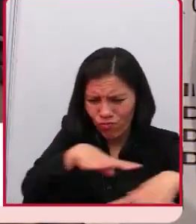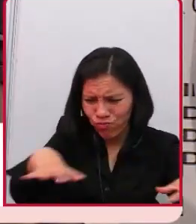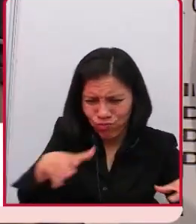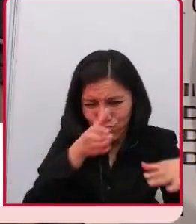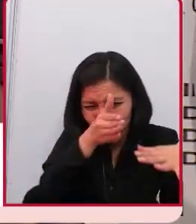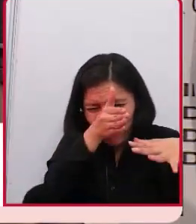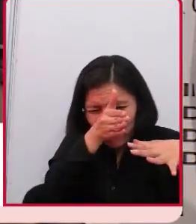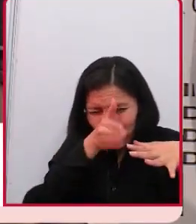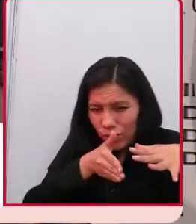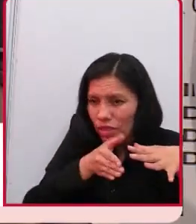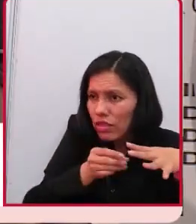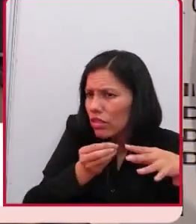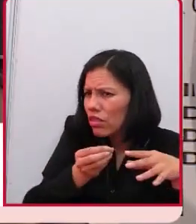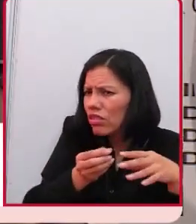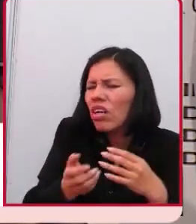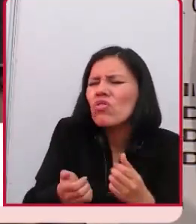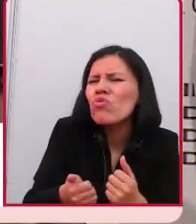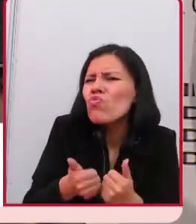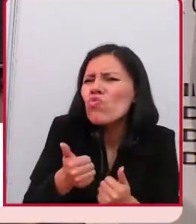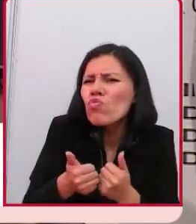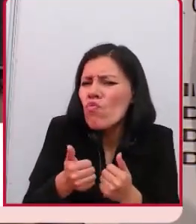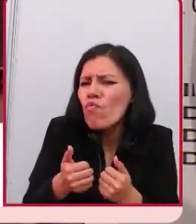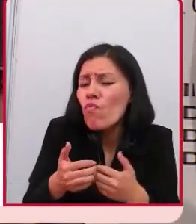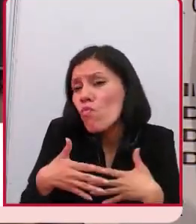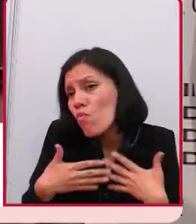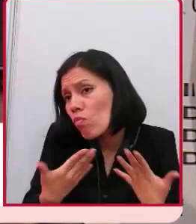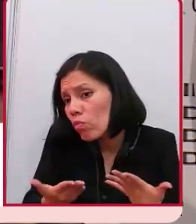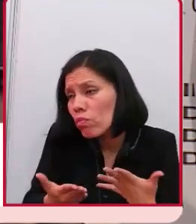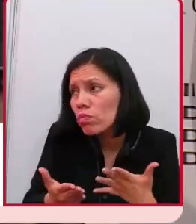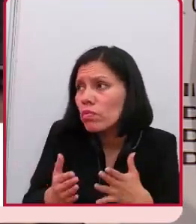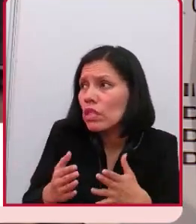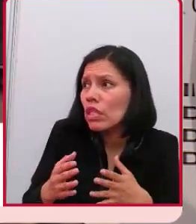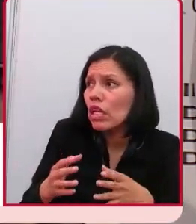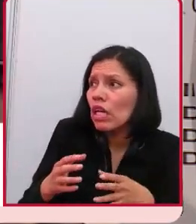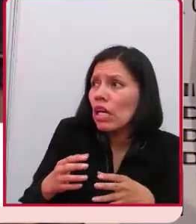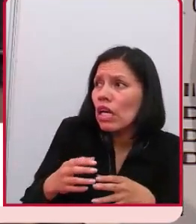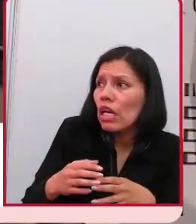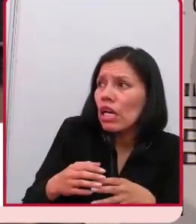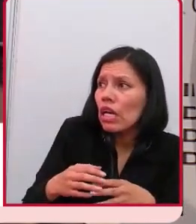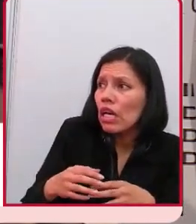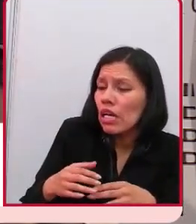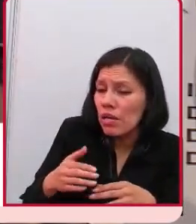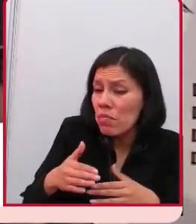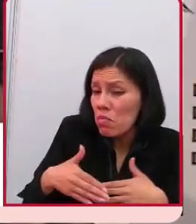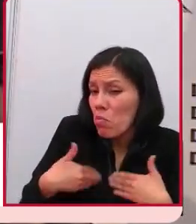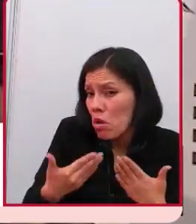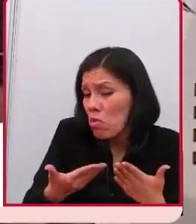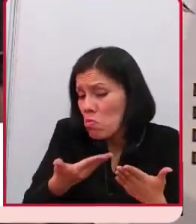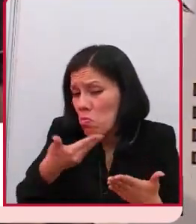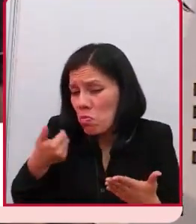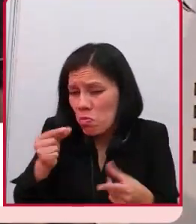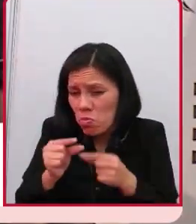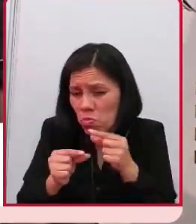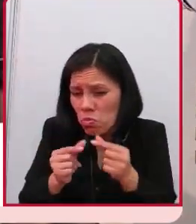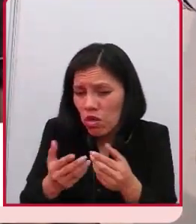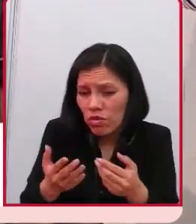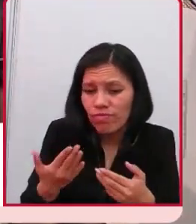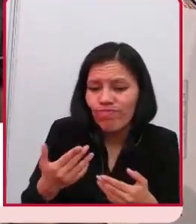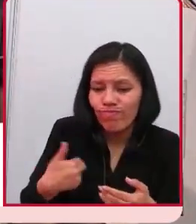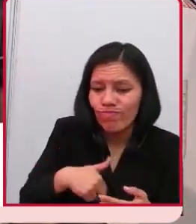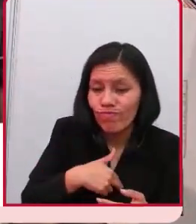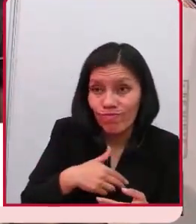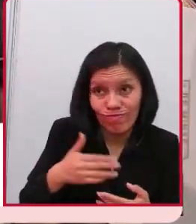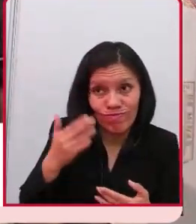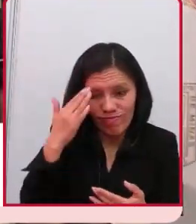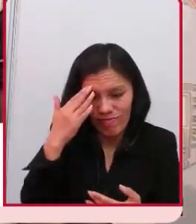entiendo que también puede haber otras fracciones a las que se puede mejorar también, porque sabemos que el moli,